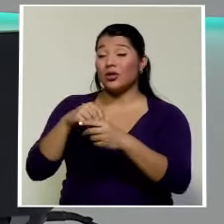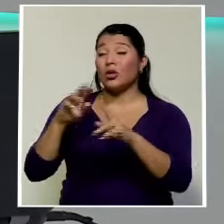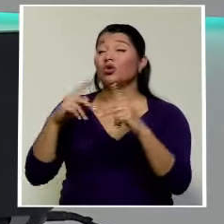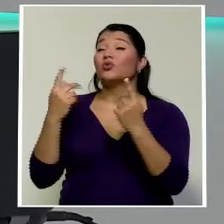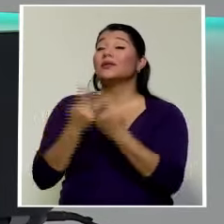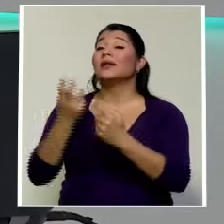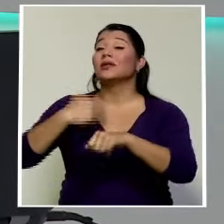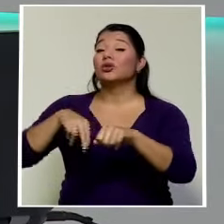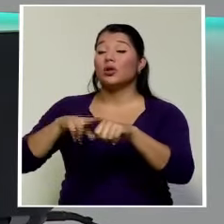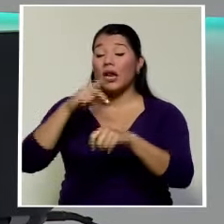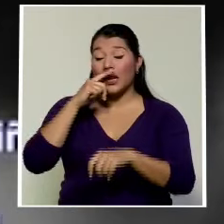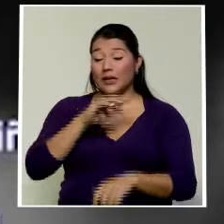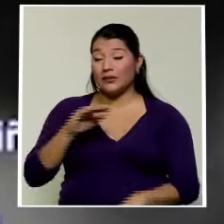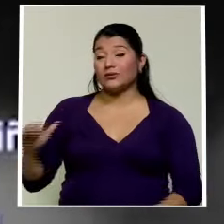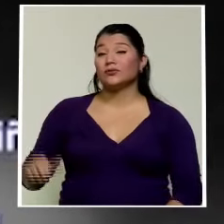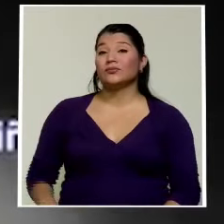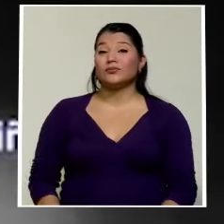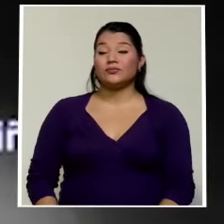Niños.